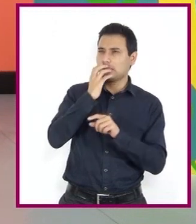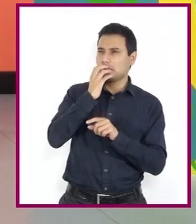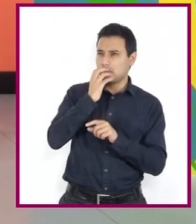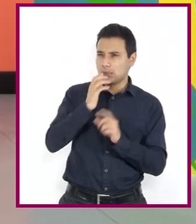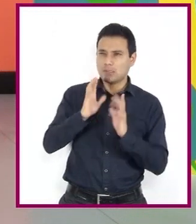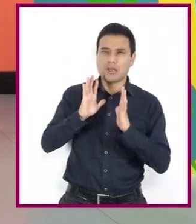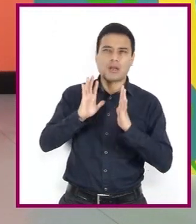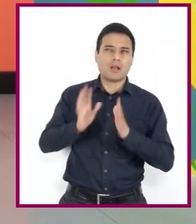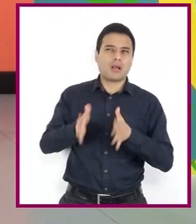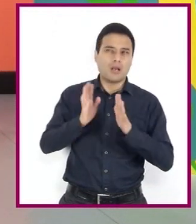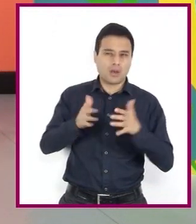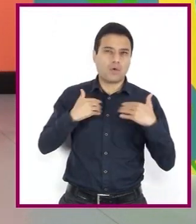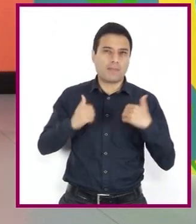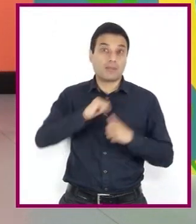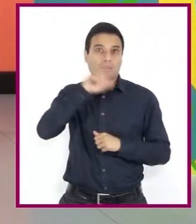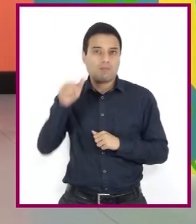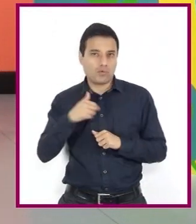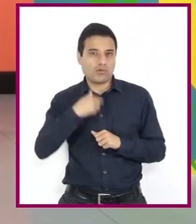en la imagen.